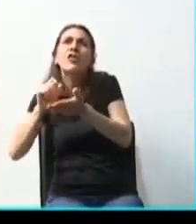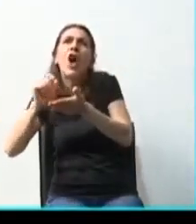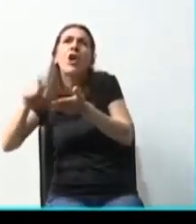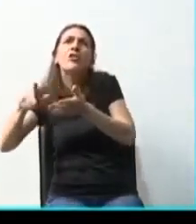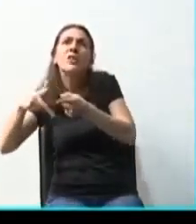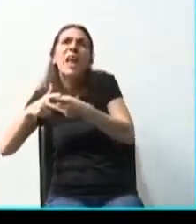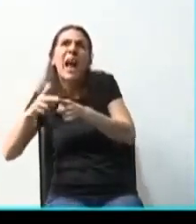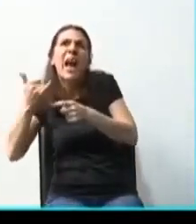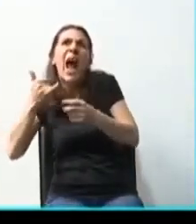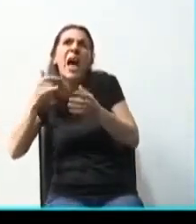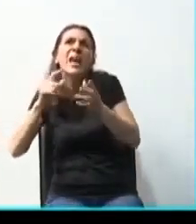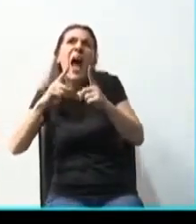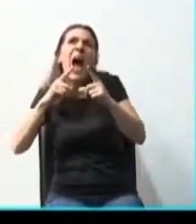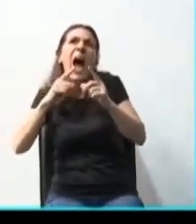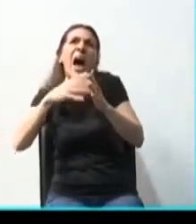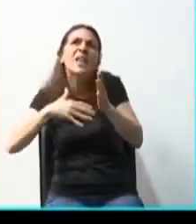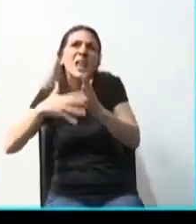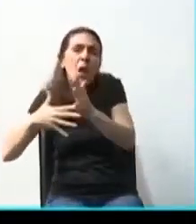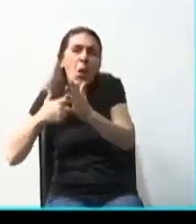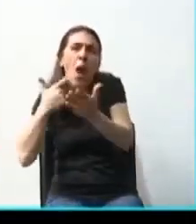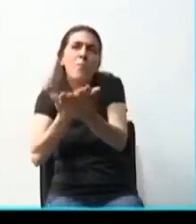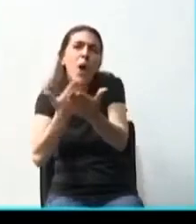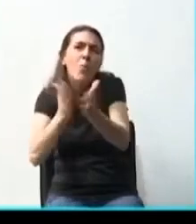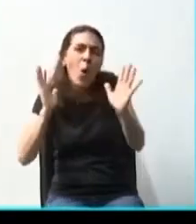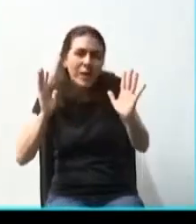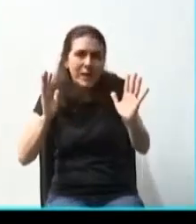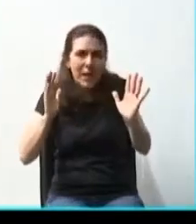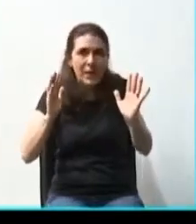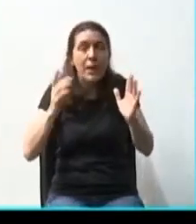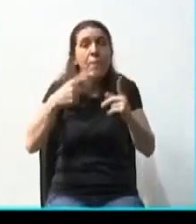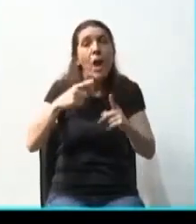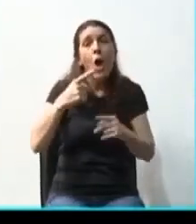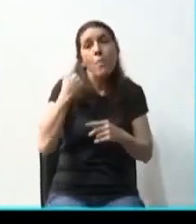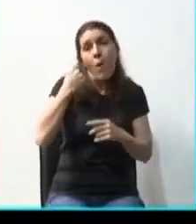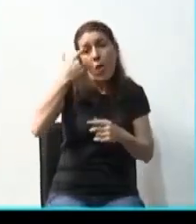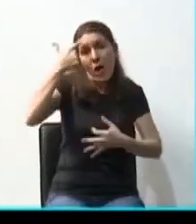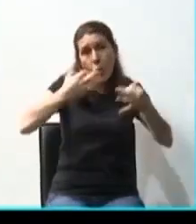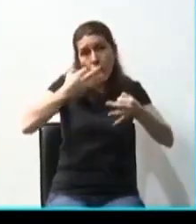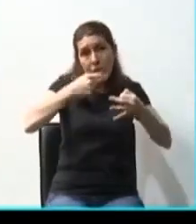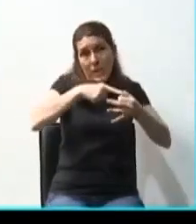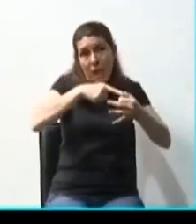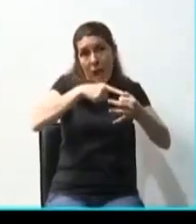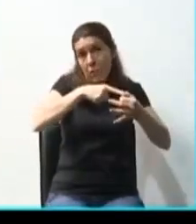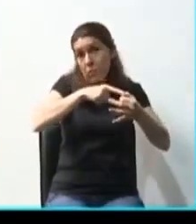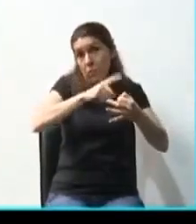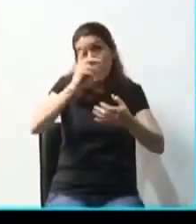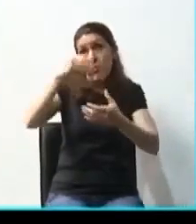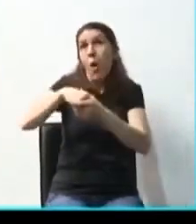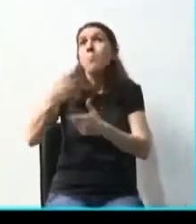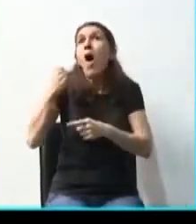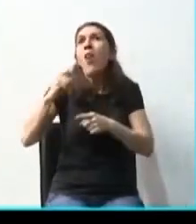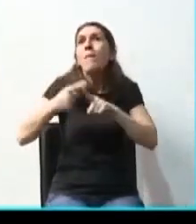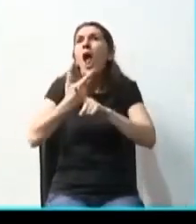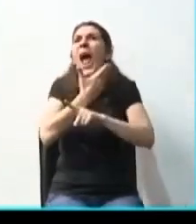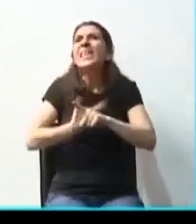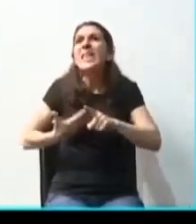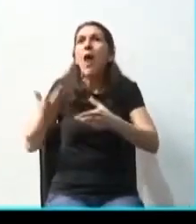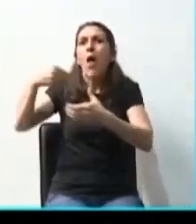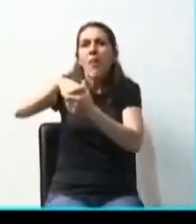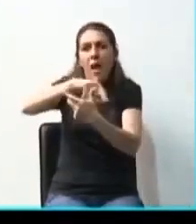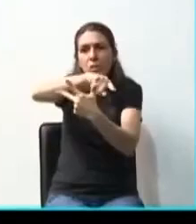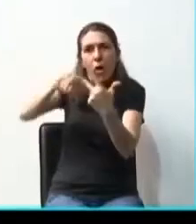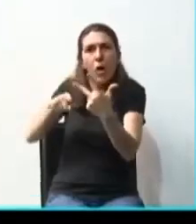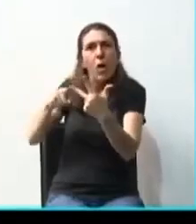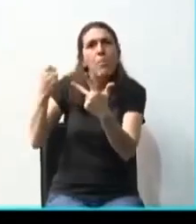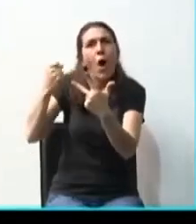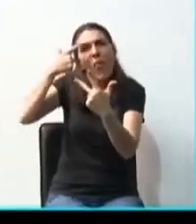hay propuestas al respecto, e indudablemente el Poder Judicial forma parte del poder político del Estado. Pero es un poder que está